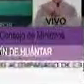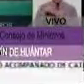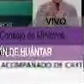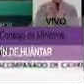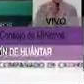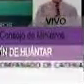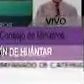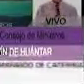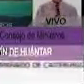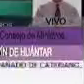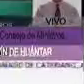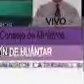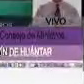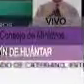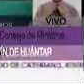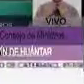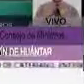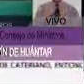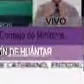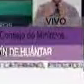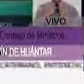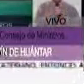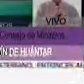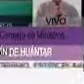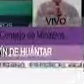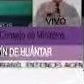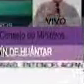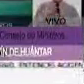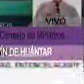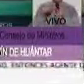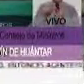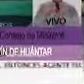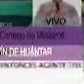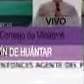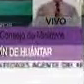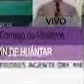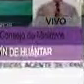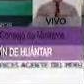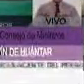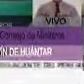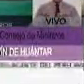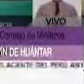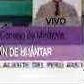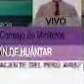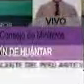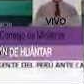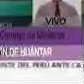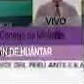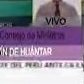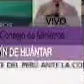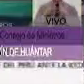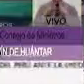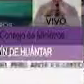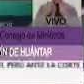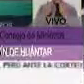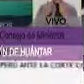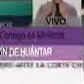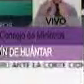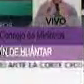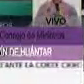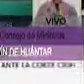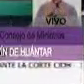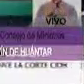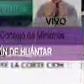en el gobierno. Así que yo quisiera lamentar que estas circunstancias se den, que no se mida